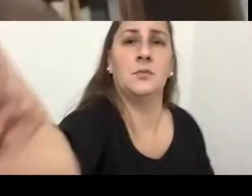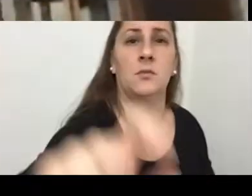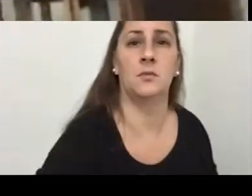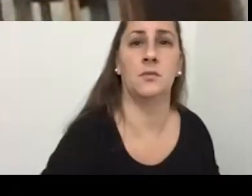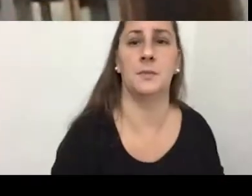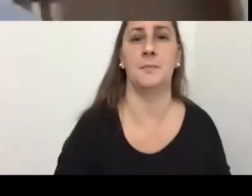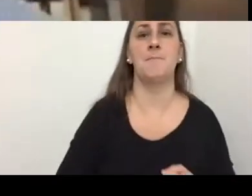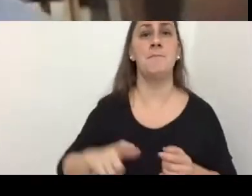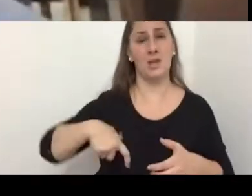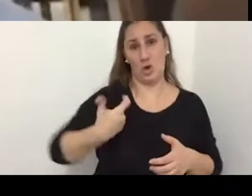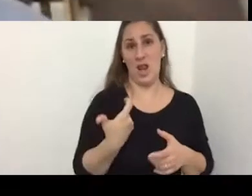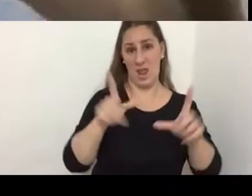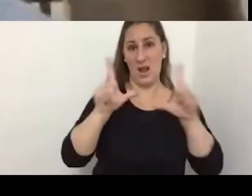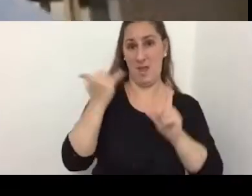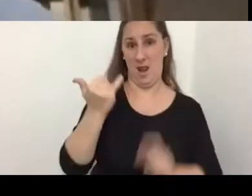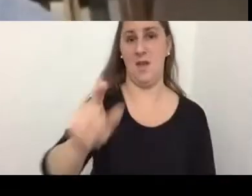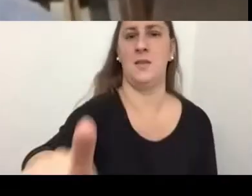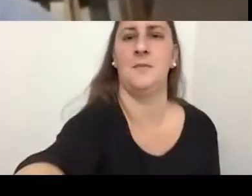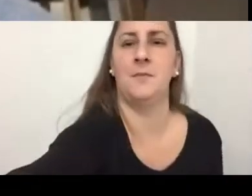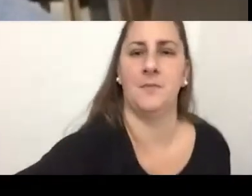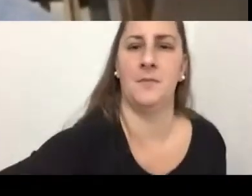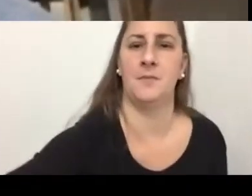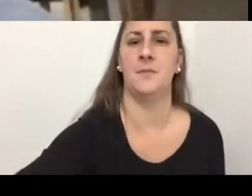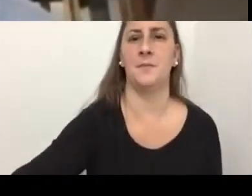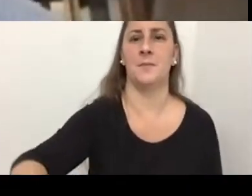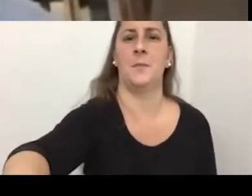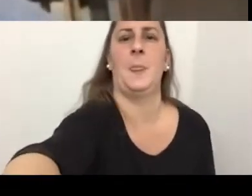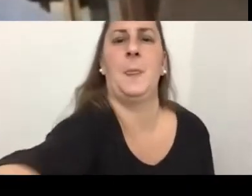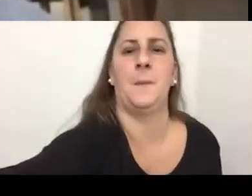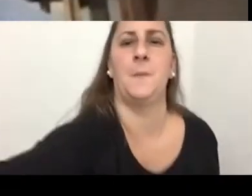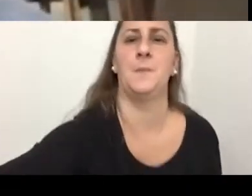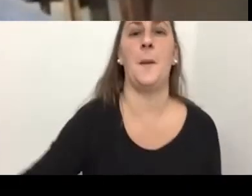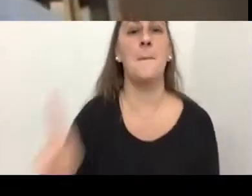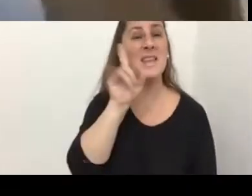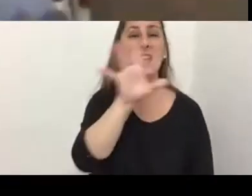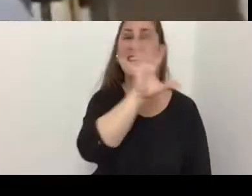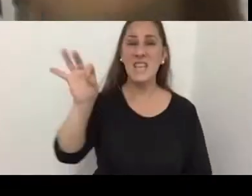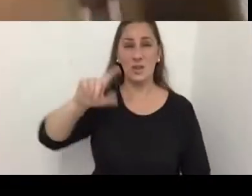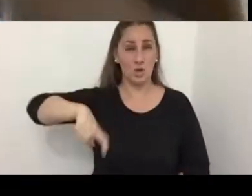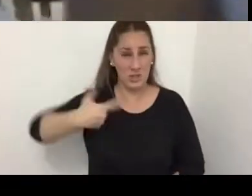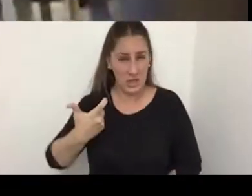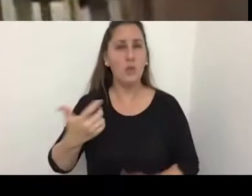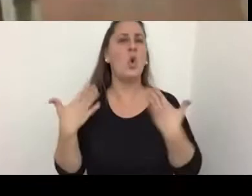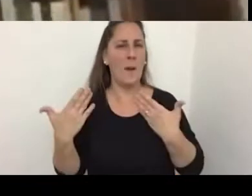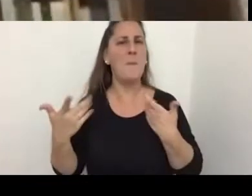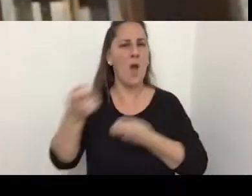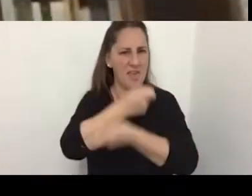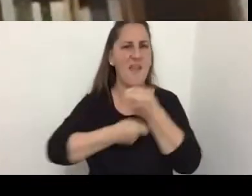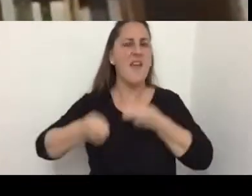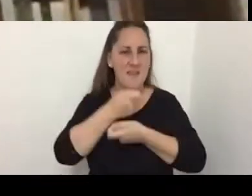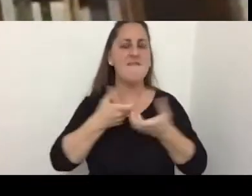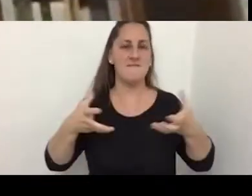gremial. O sea que tenemos más de 1.500 sindicatos que potencialmente están en condiciones de negociar. De hecho, hemos